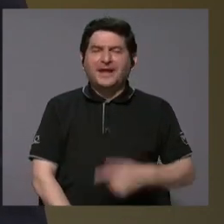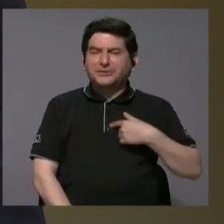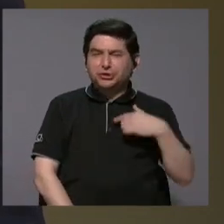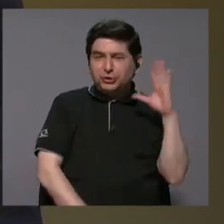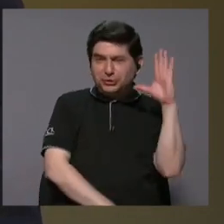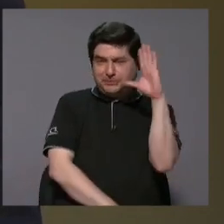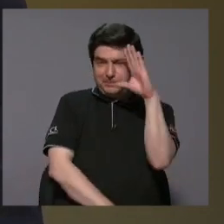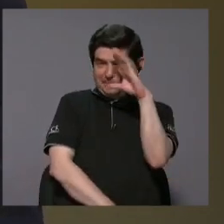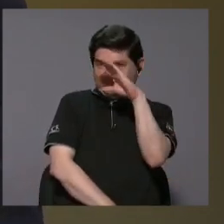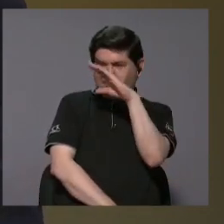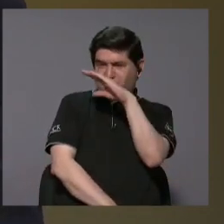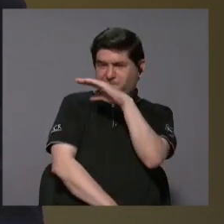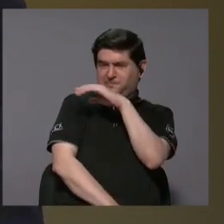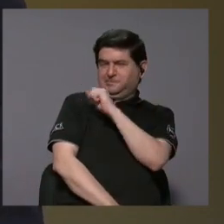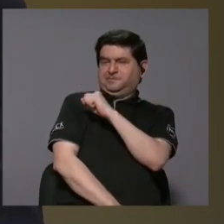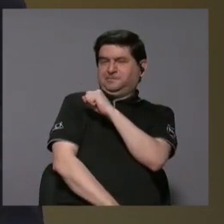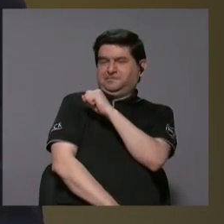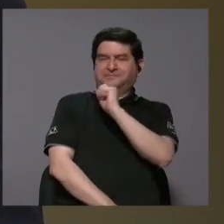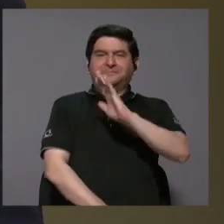Sospecho que